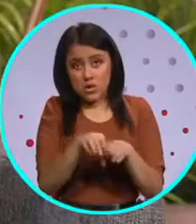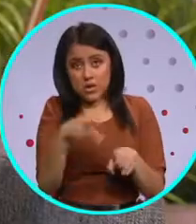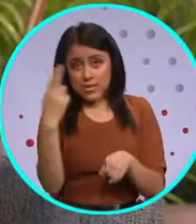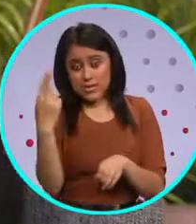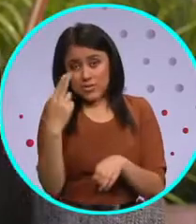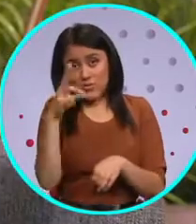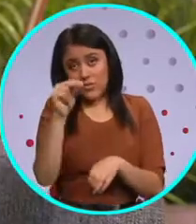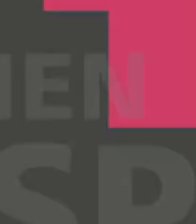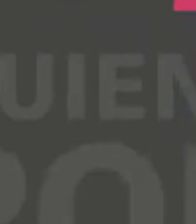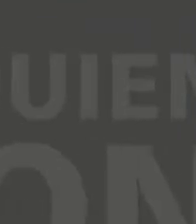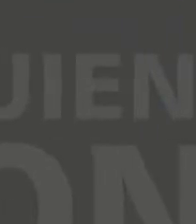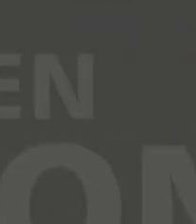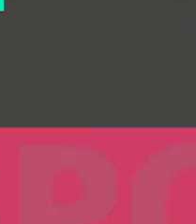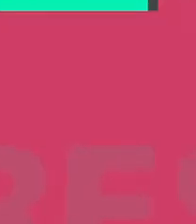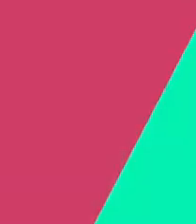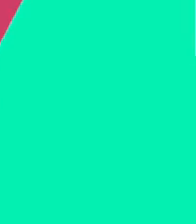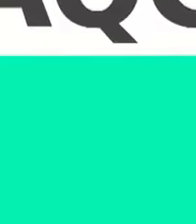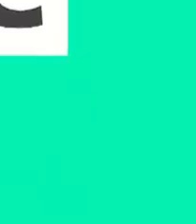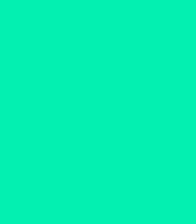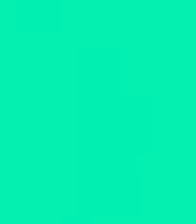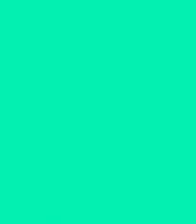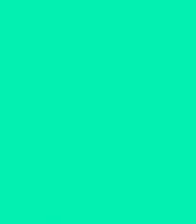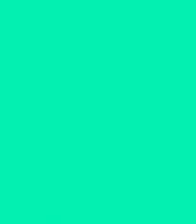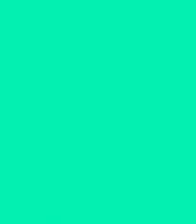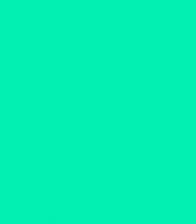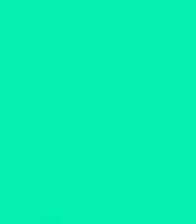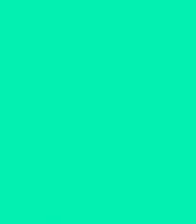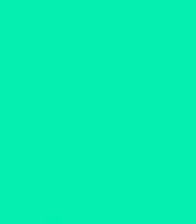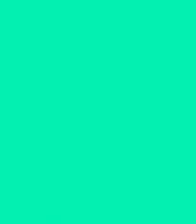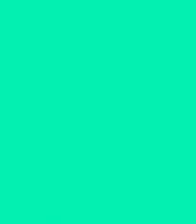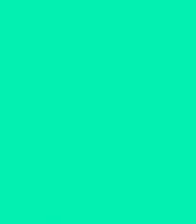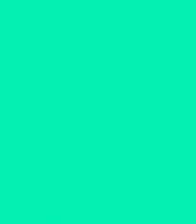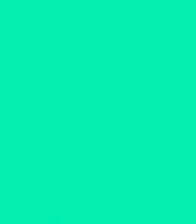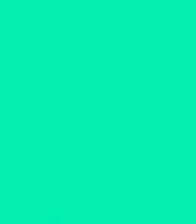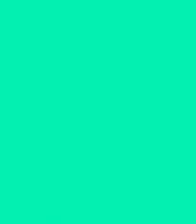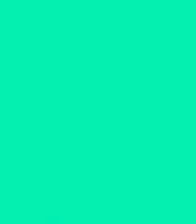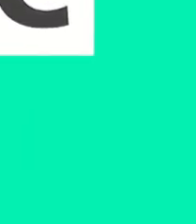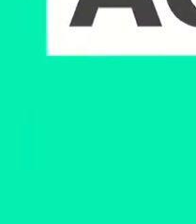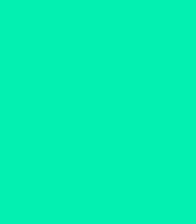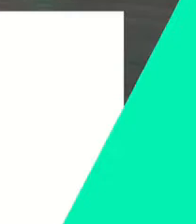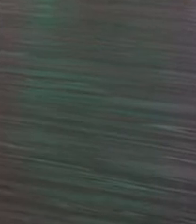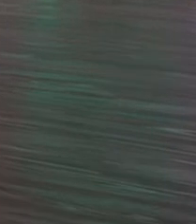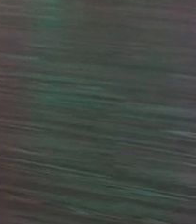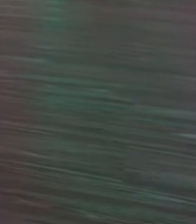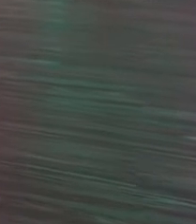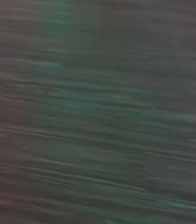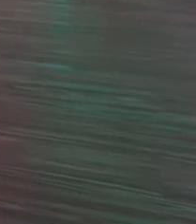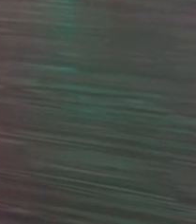pacientes que culpas conexión a costa en tu ciudad